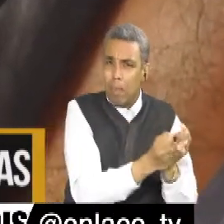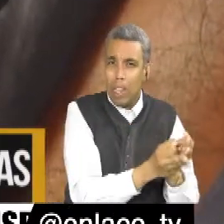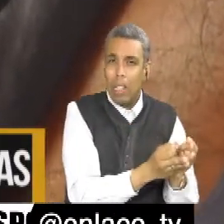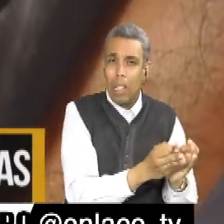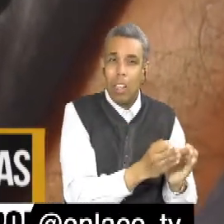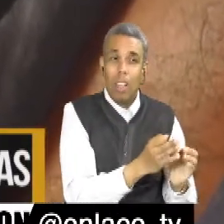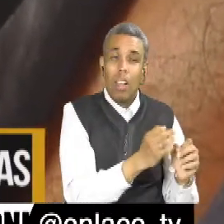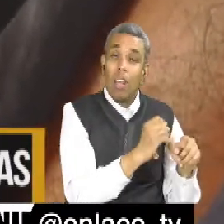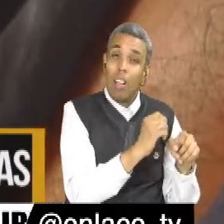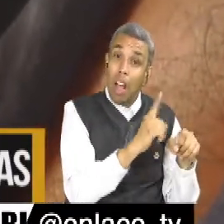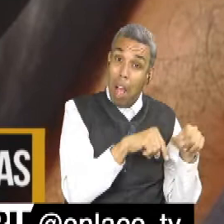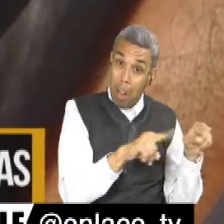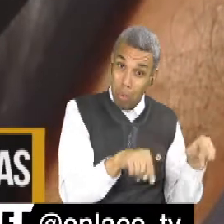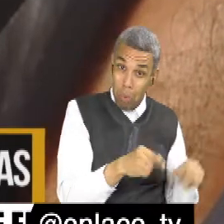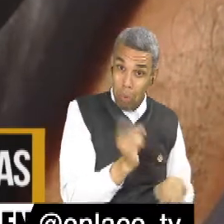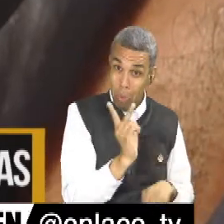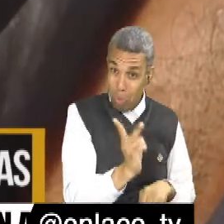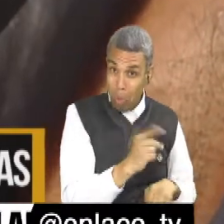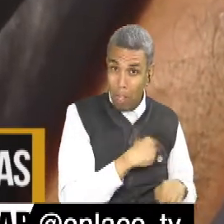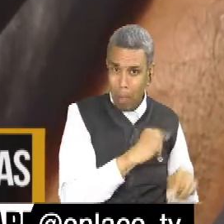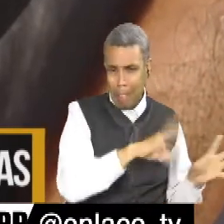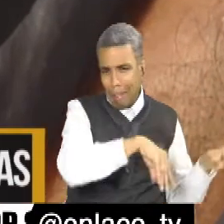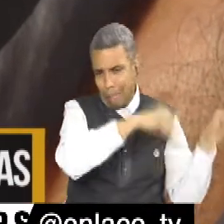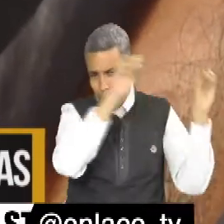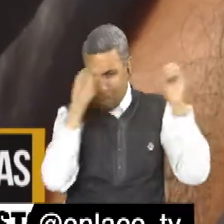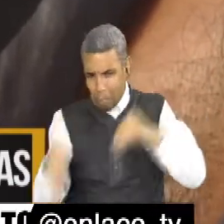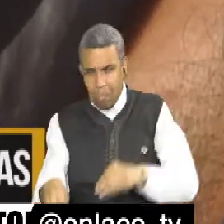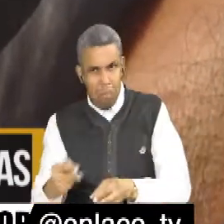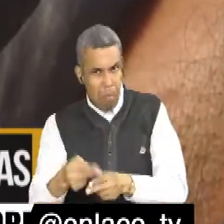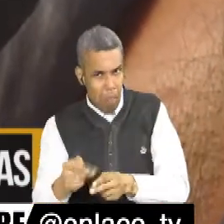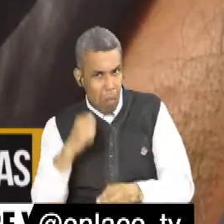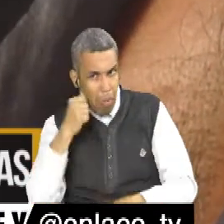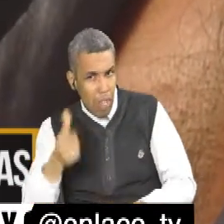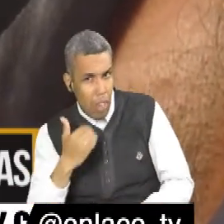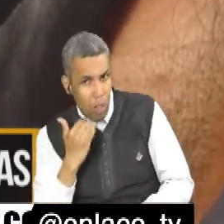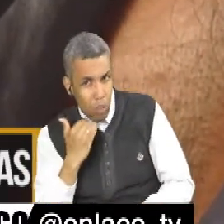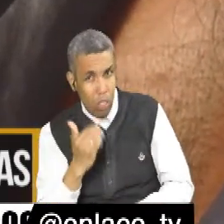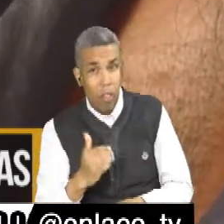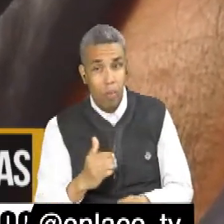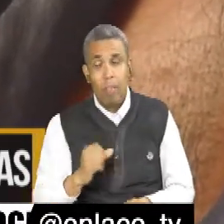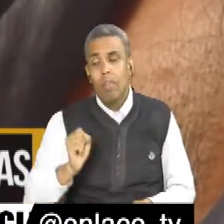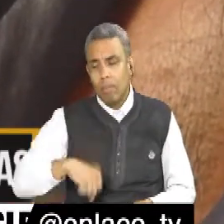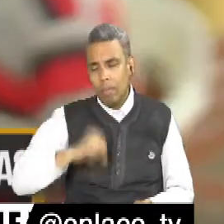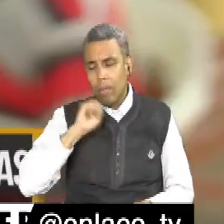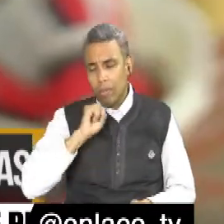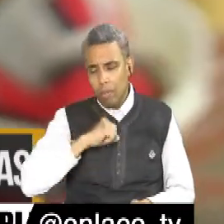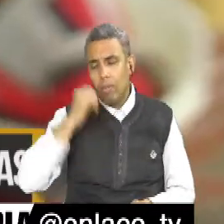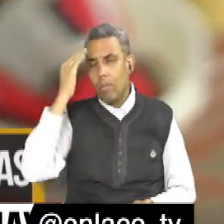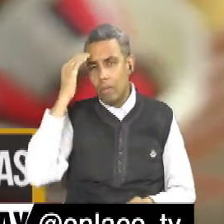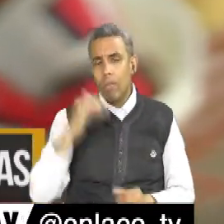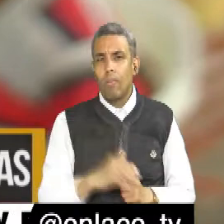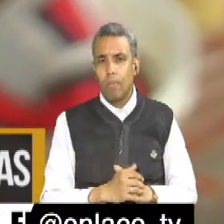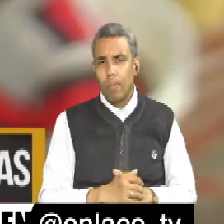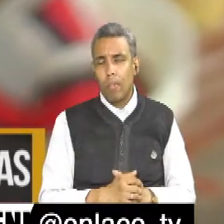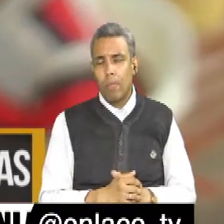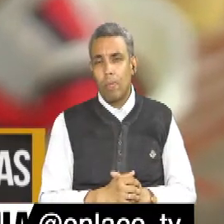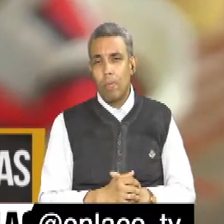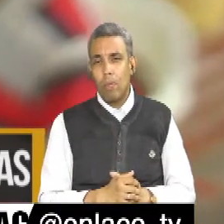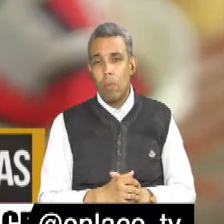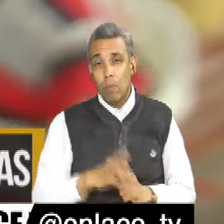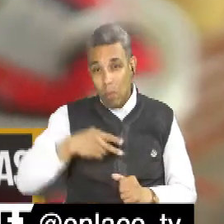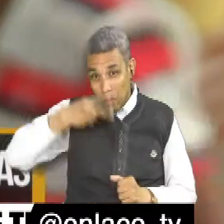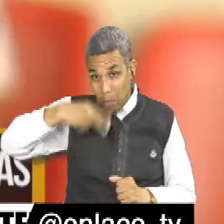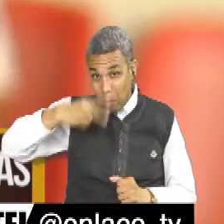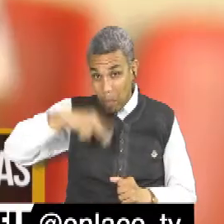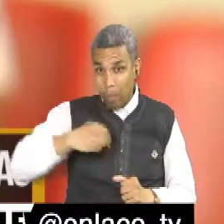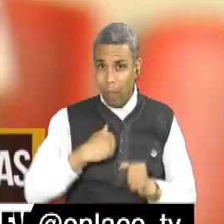Un amigo mío y todas esas cosas que mataron. Viene la señora y... Los 6 hijos menores de